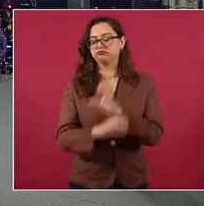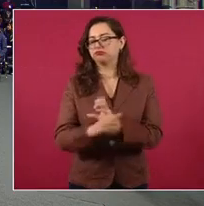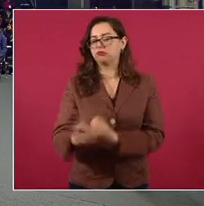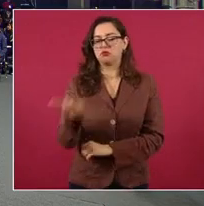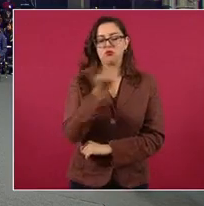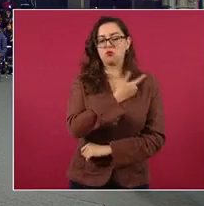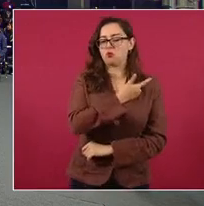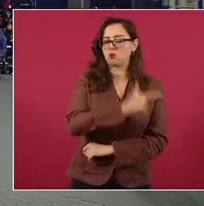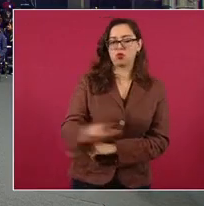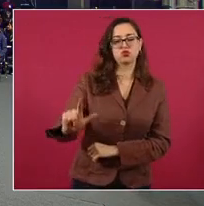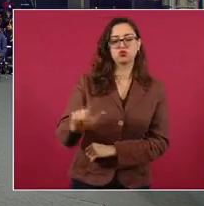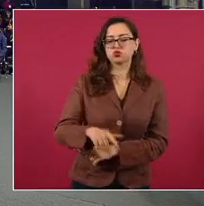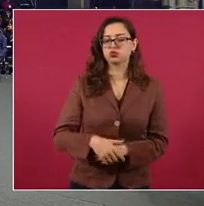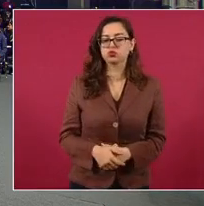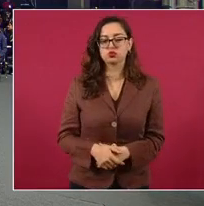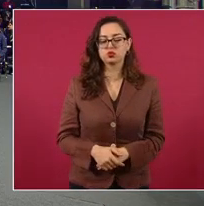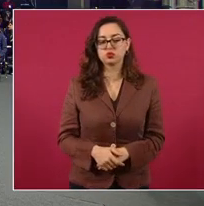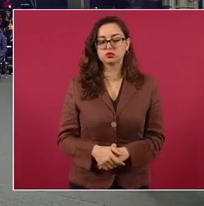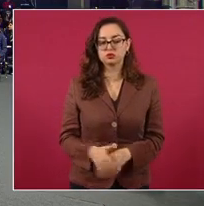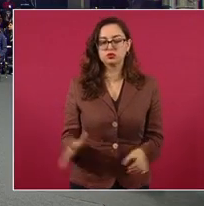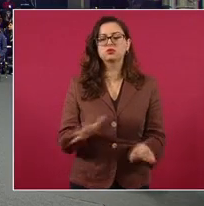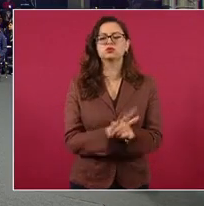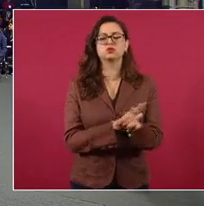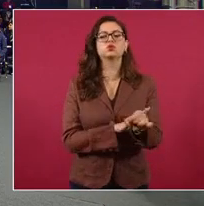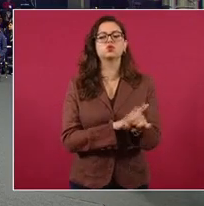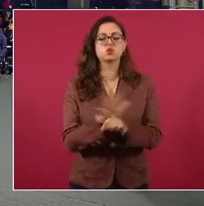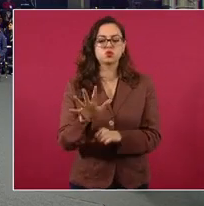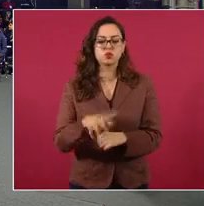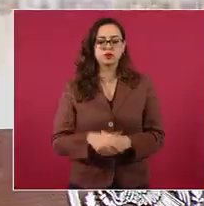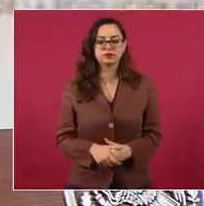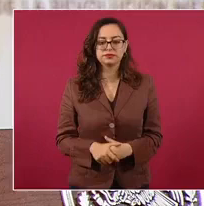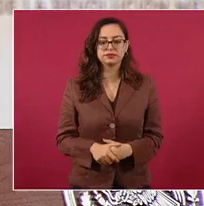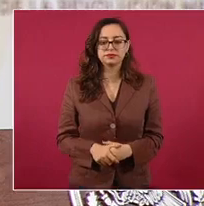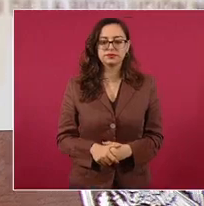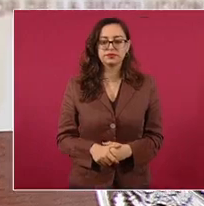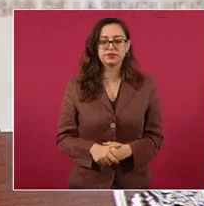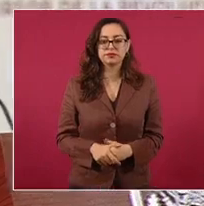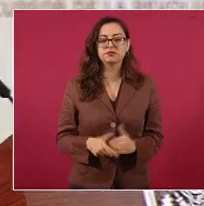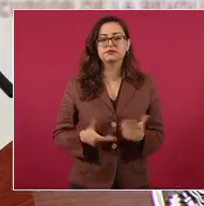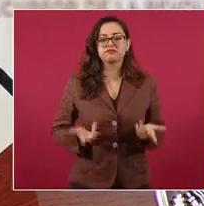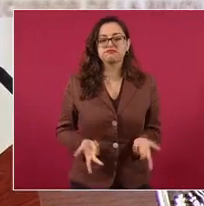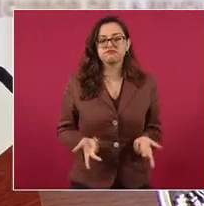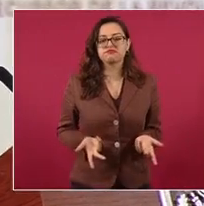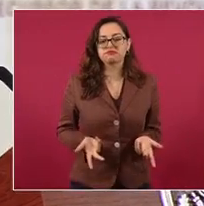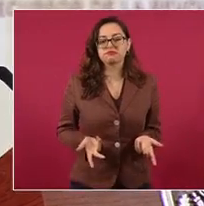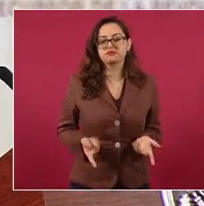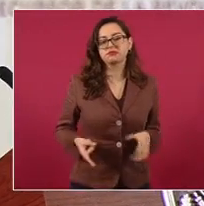porque se les hizo fácil decir, vamos a traer